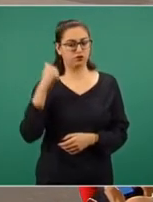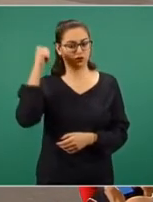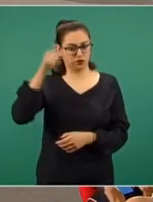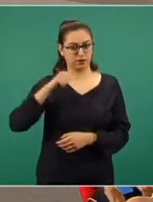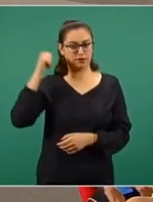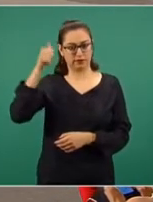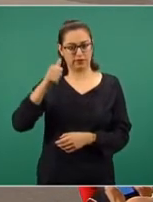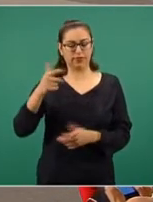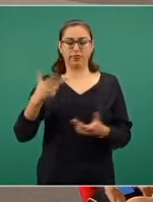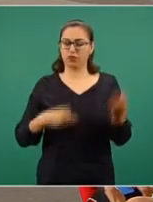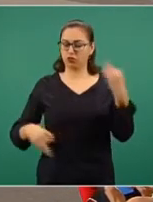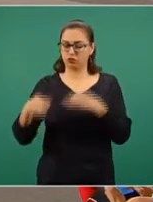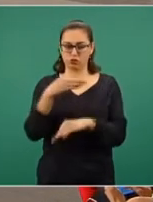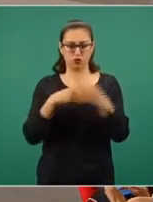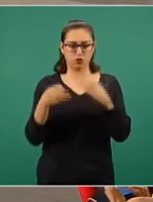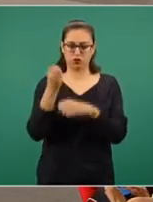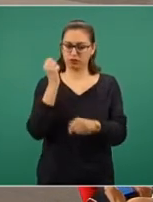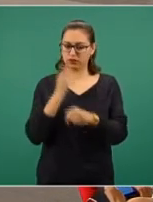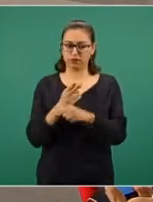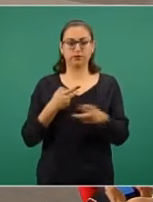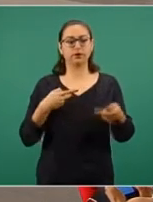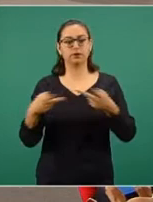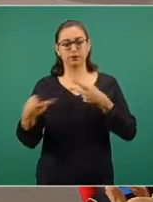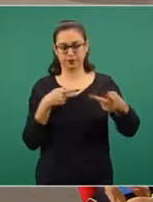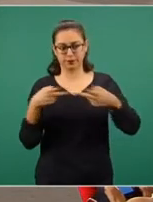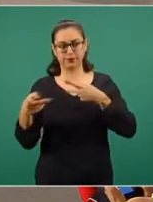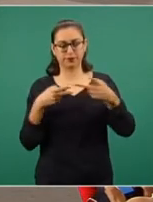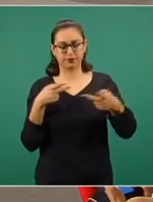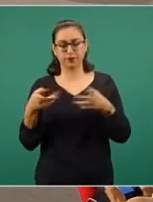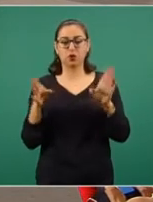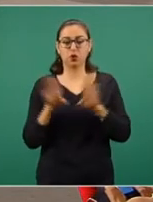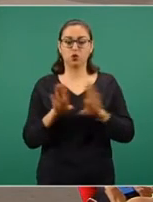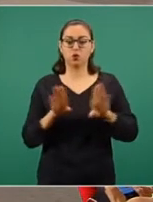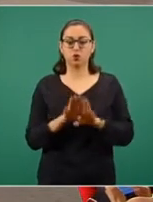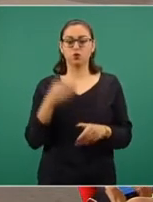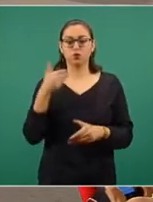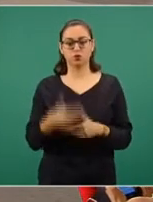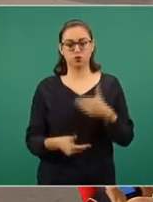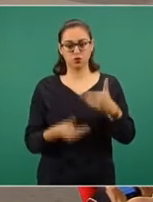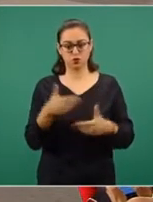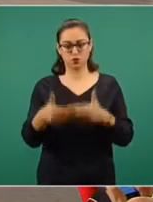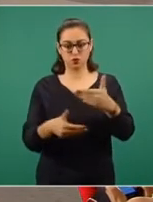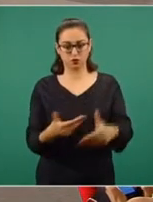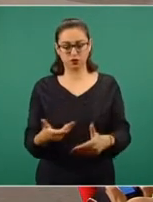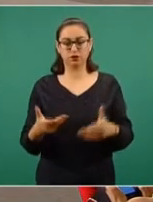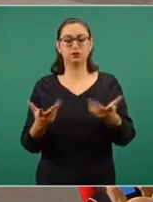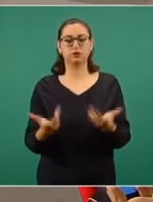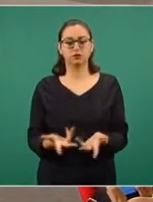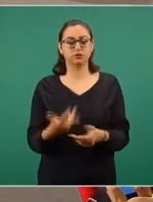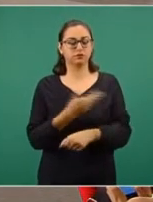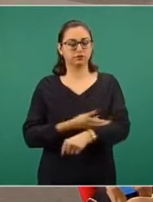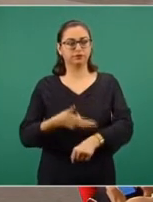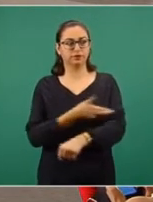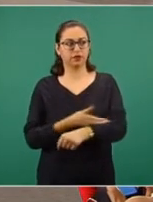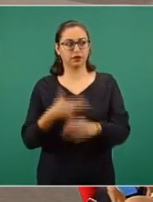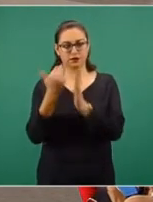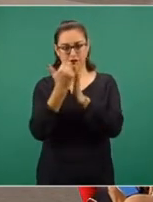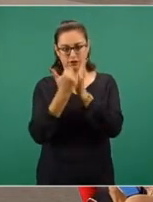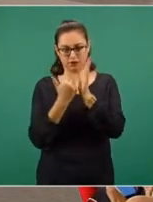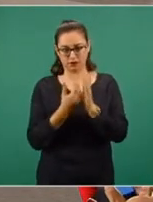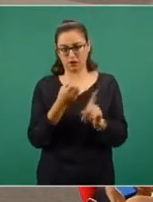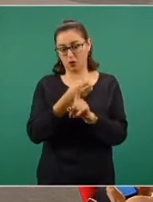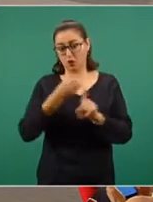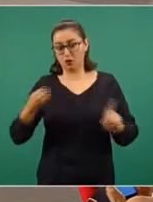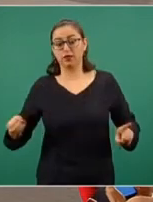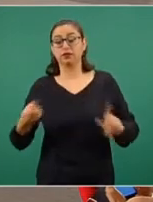que tengamos preparado todo lo que es precisamente el proceso y toda la logística para cuando se haga el proceso